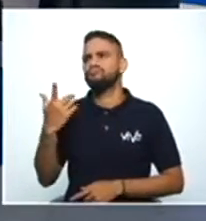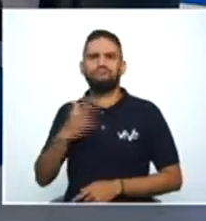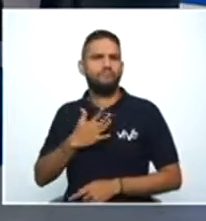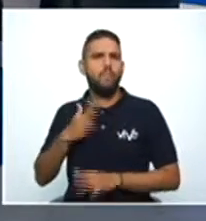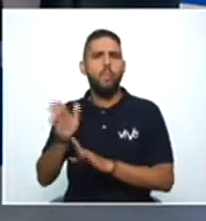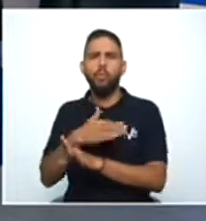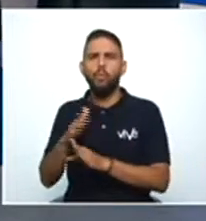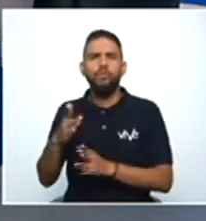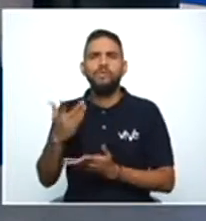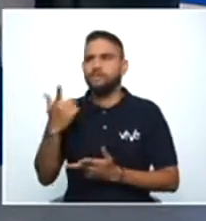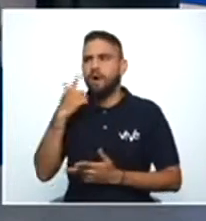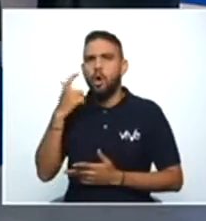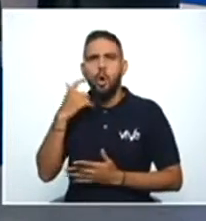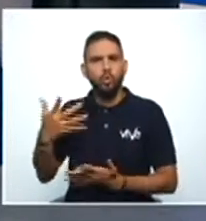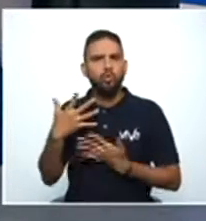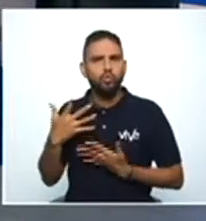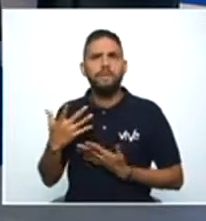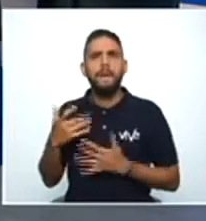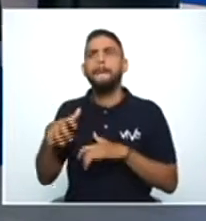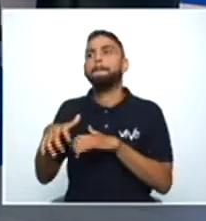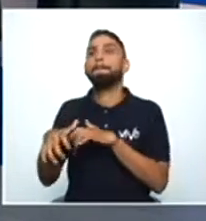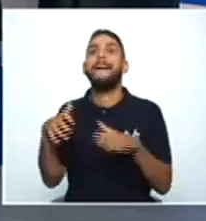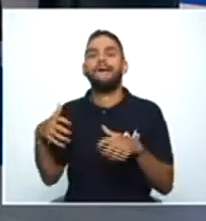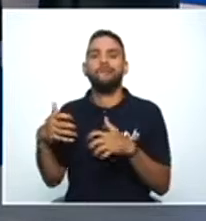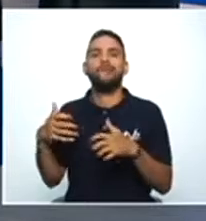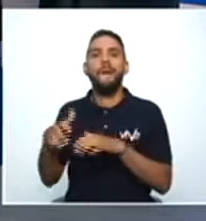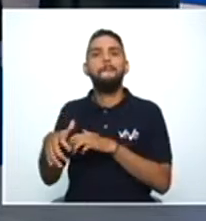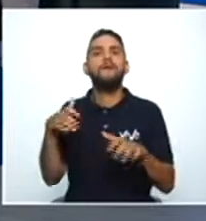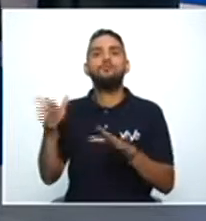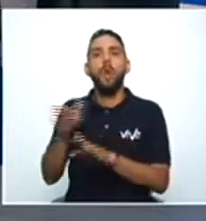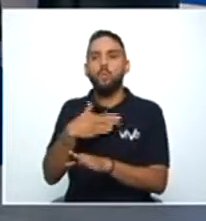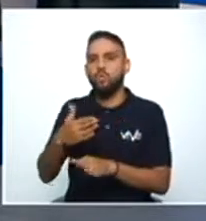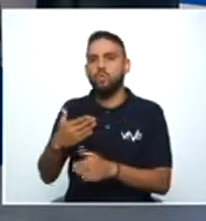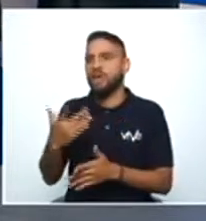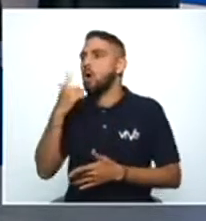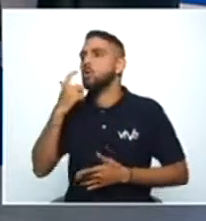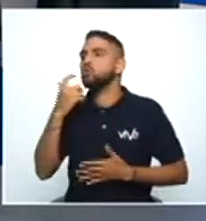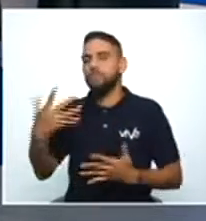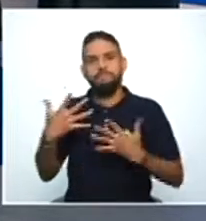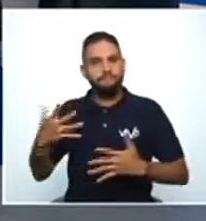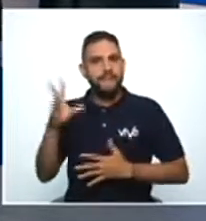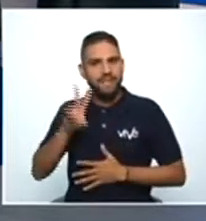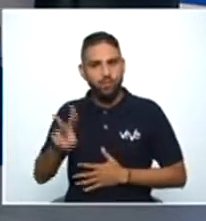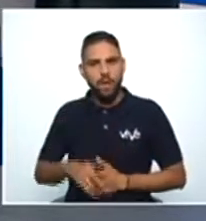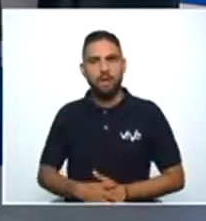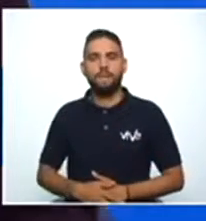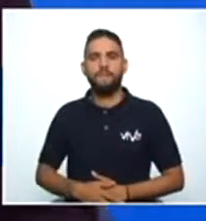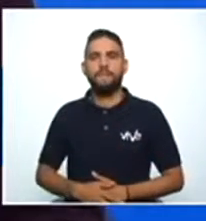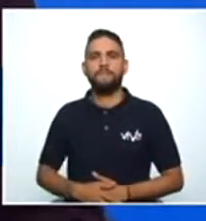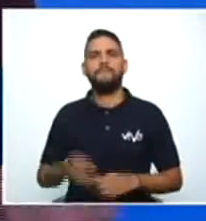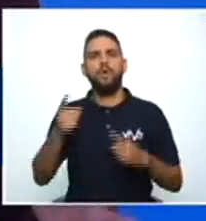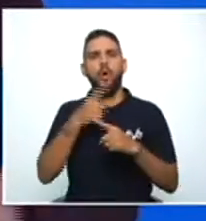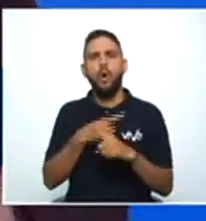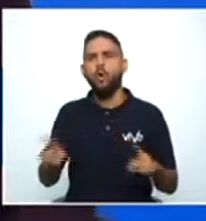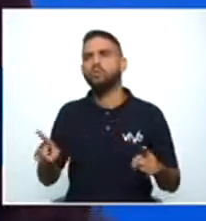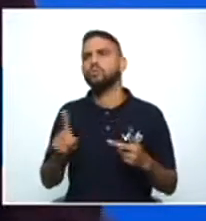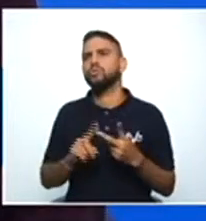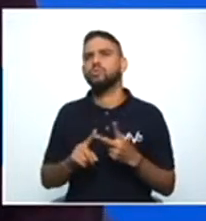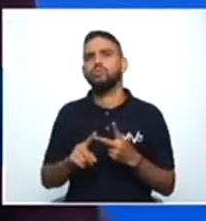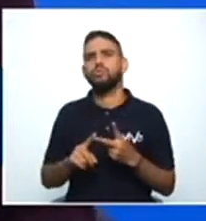dentro de centros nación del disco el 62% de las obras públicas hablamos en música tradicional venezolana el 10 por ciento hablamos de que son obras